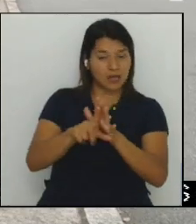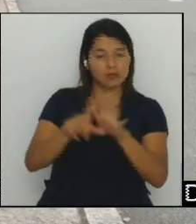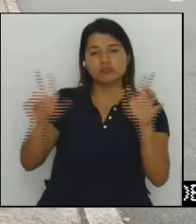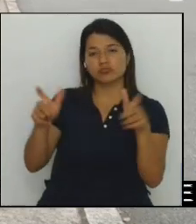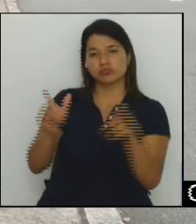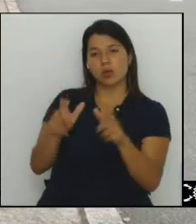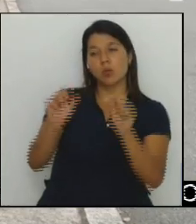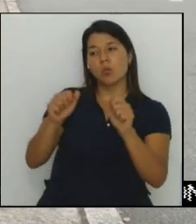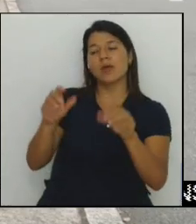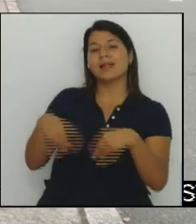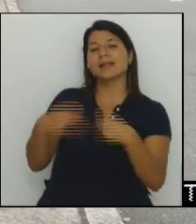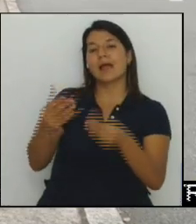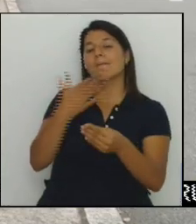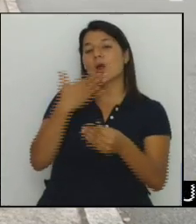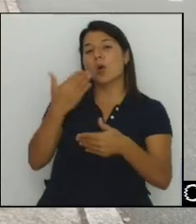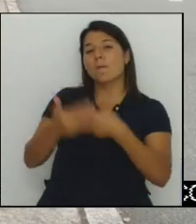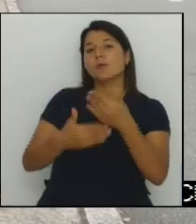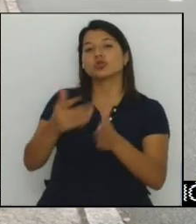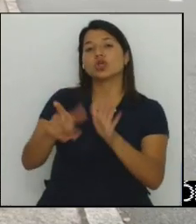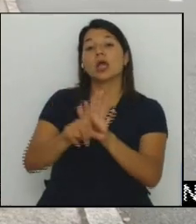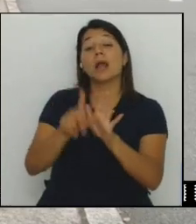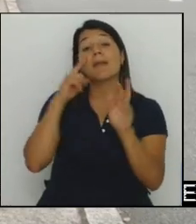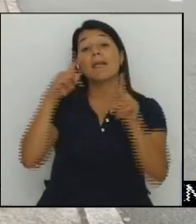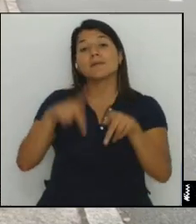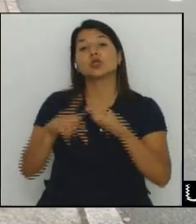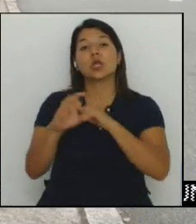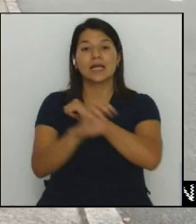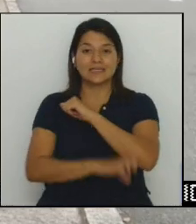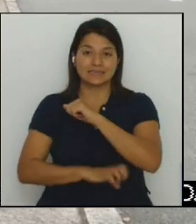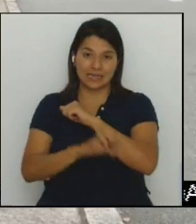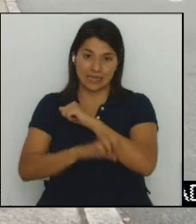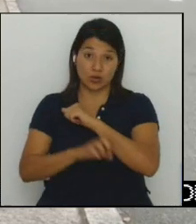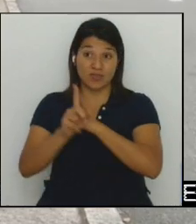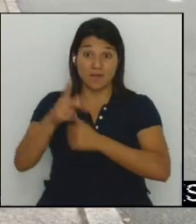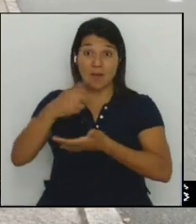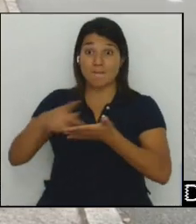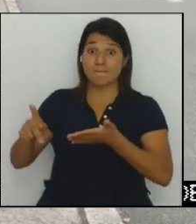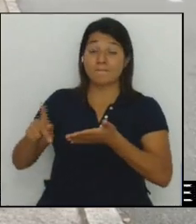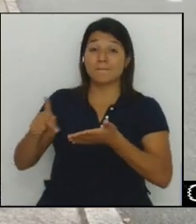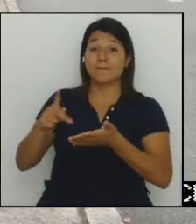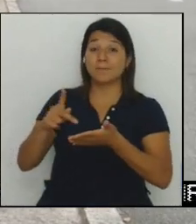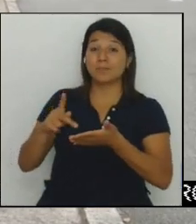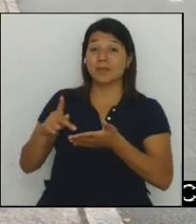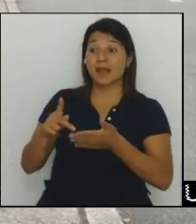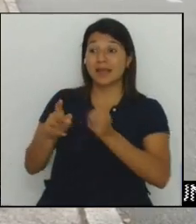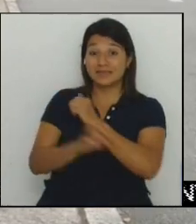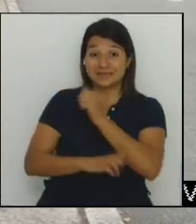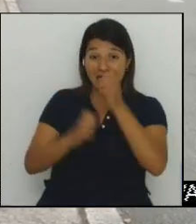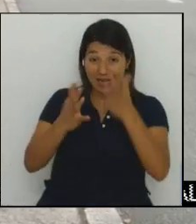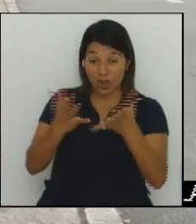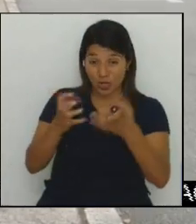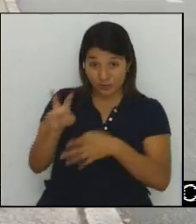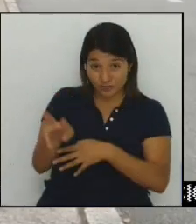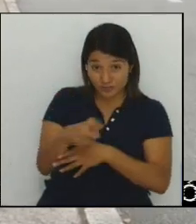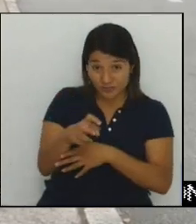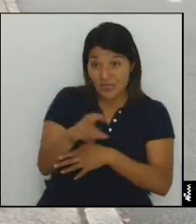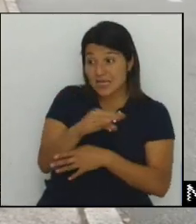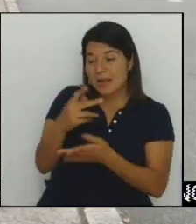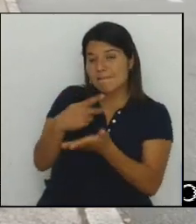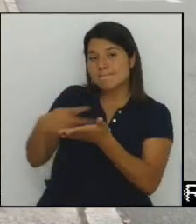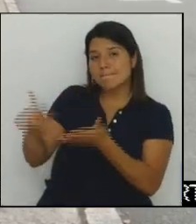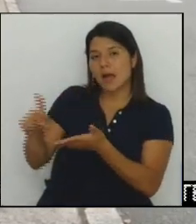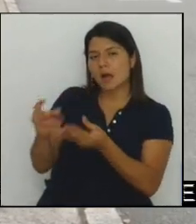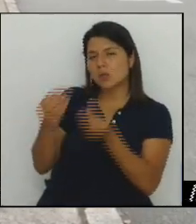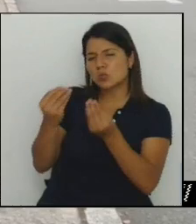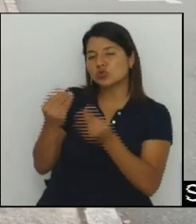los inmigrantes que pagan miles de dólares a los traficantes de personas para que los lleven a Estados Unidos. Ahora,